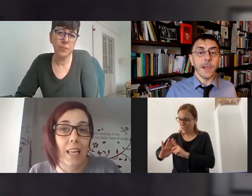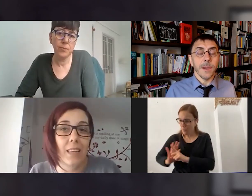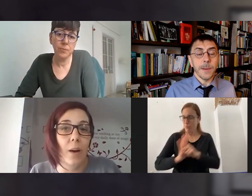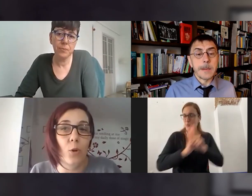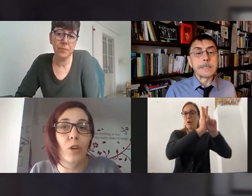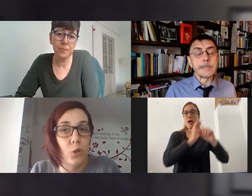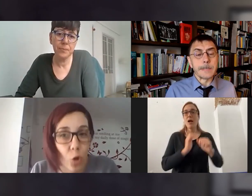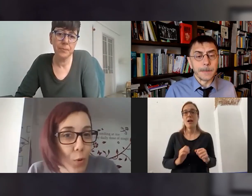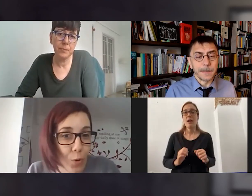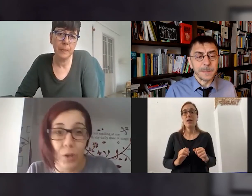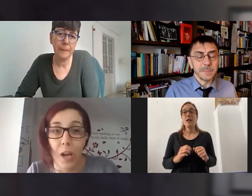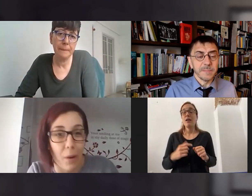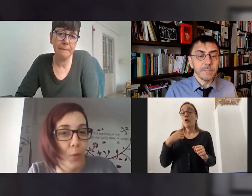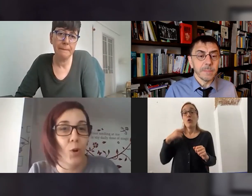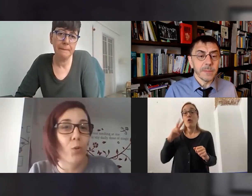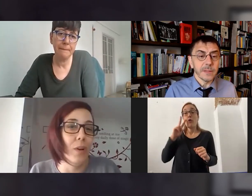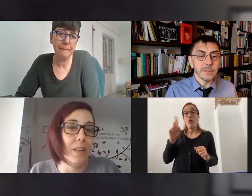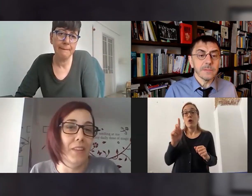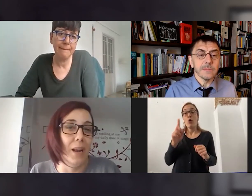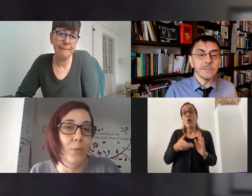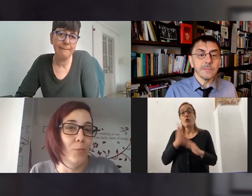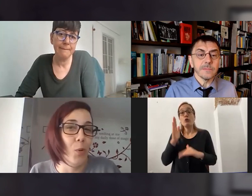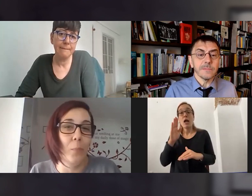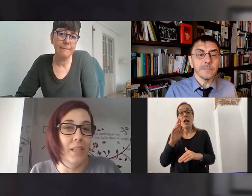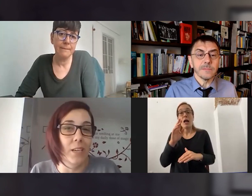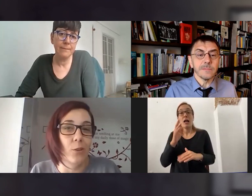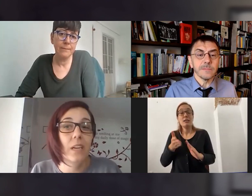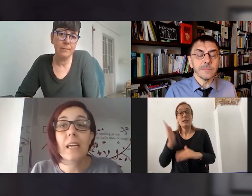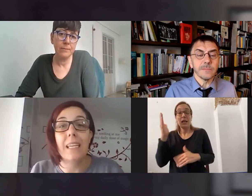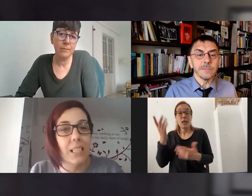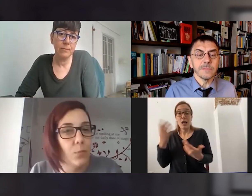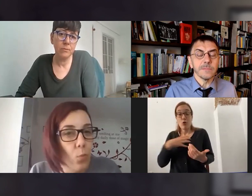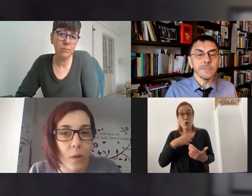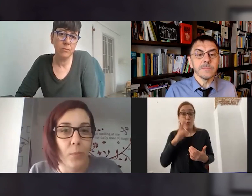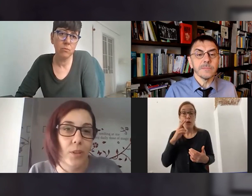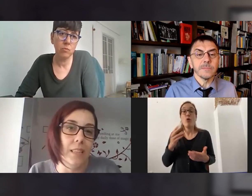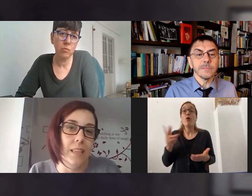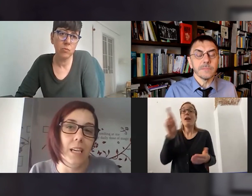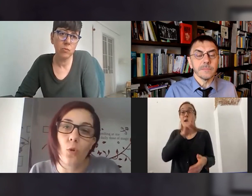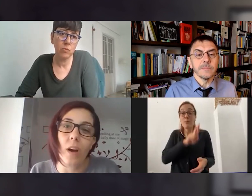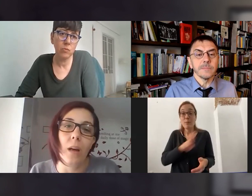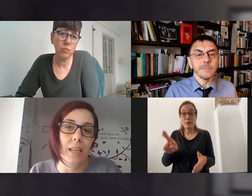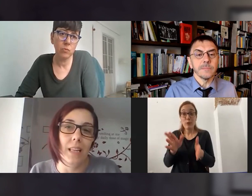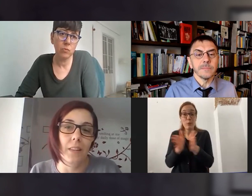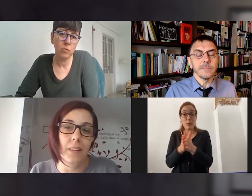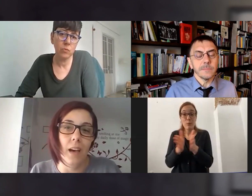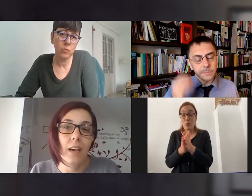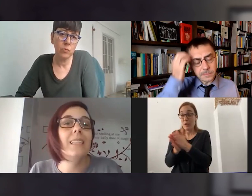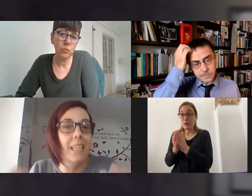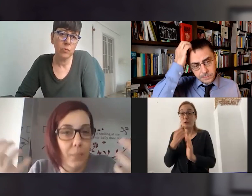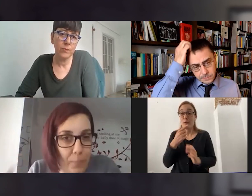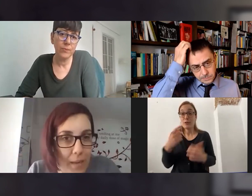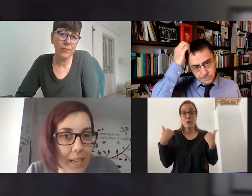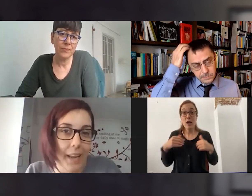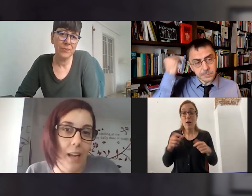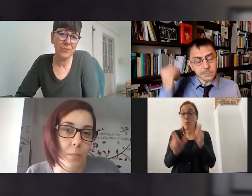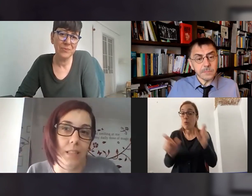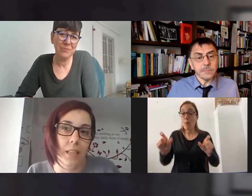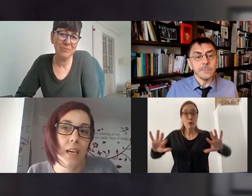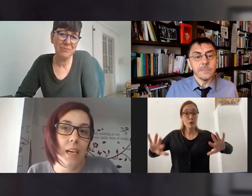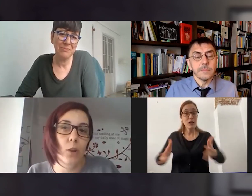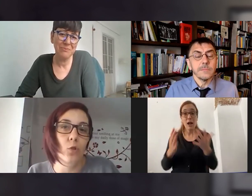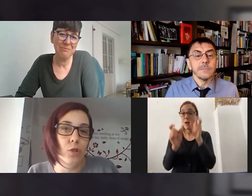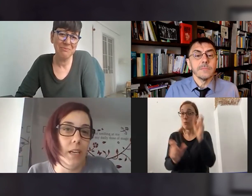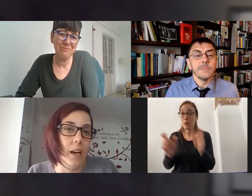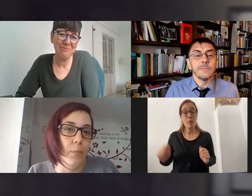otra salida, veo que solo el pueblo salva al pueblo, como bien decía el propio compañero, y es muy importante que toda la militancia se implique